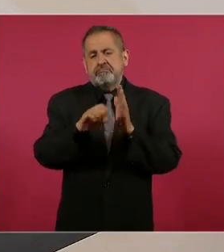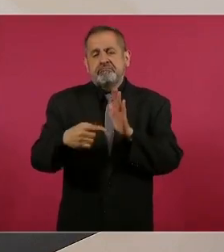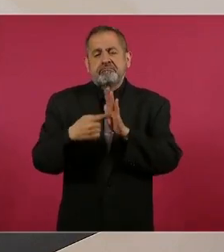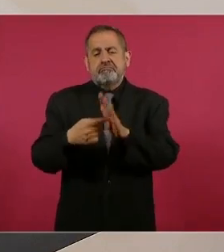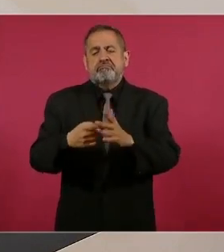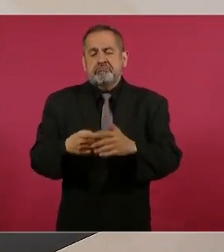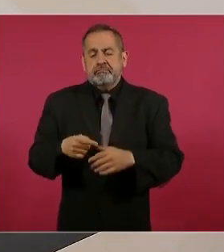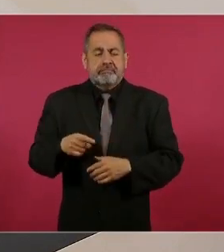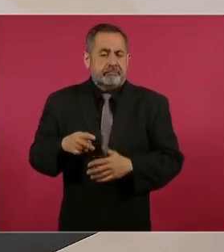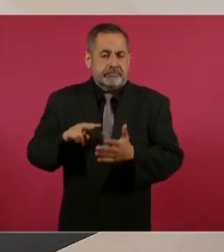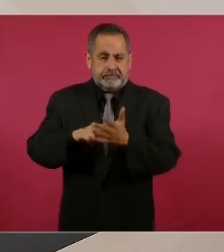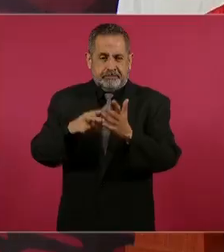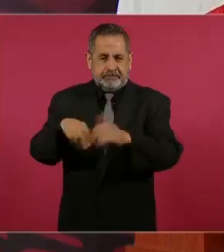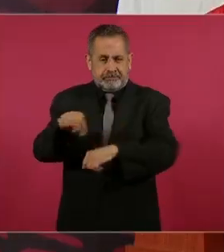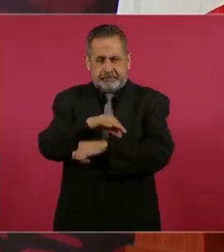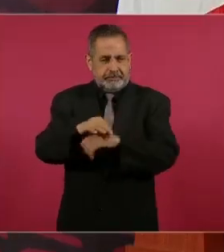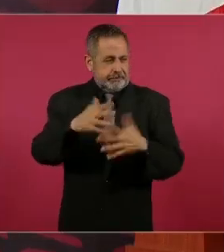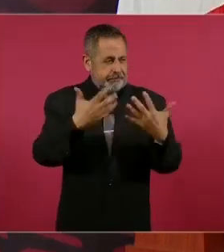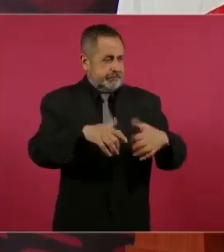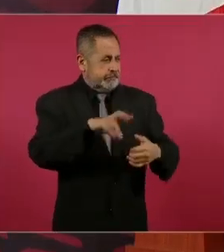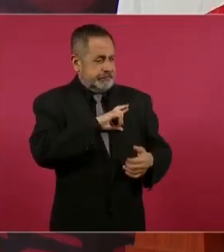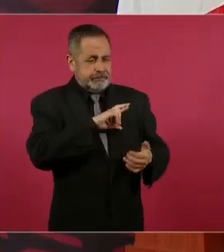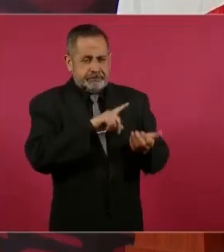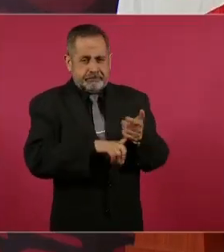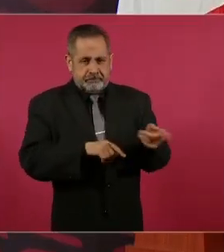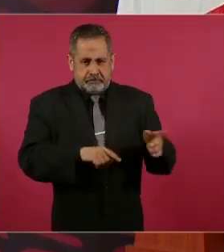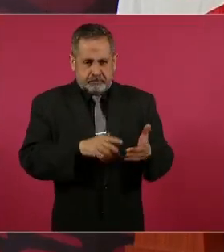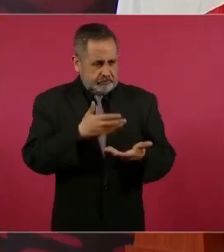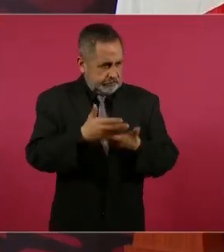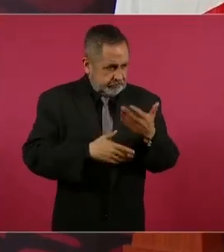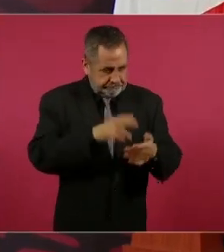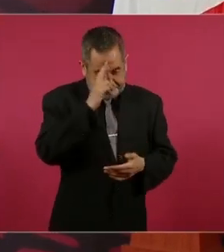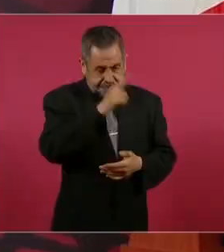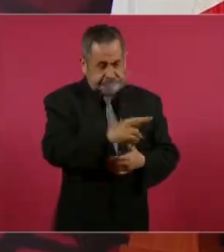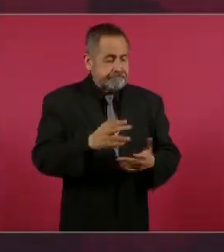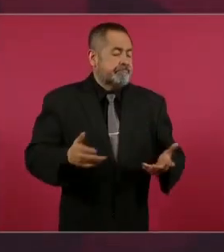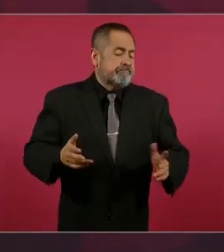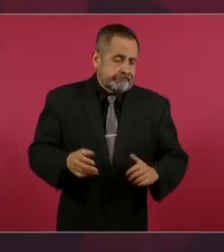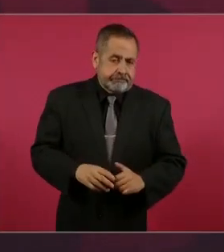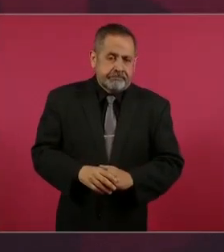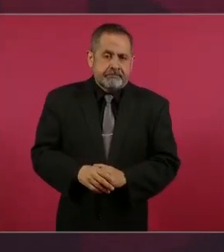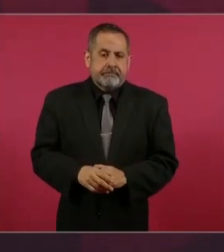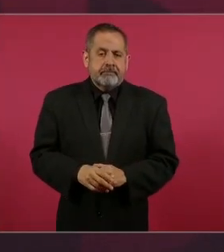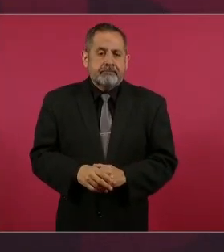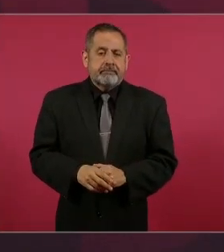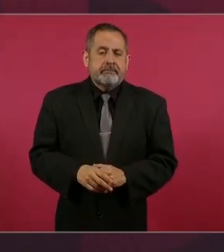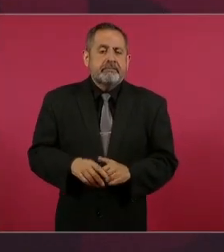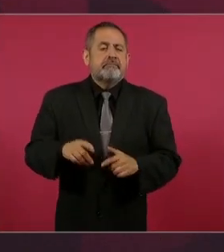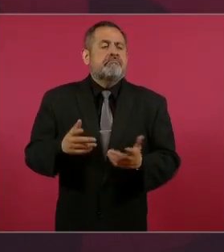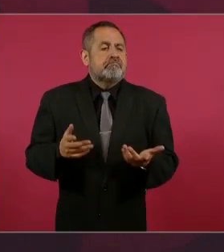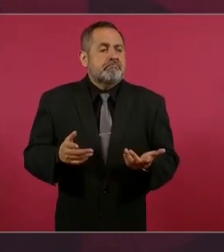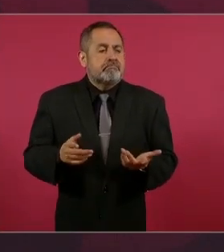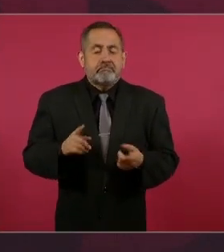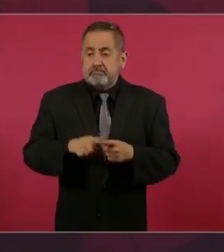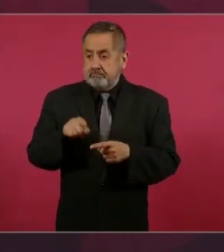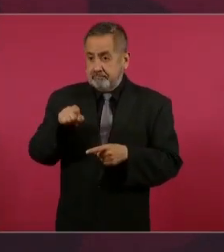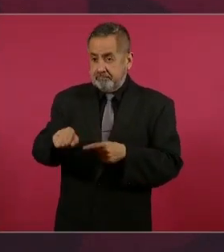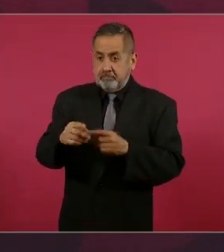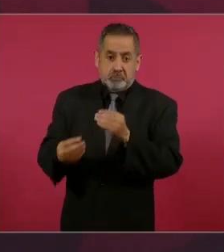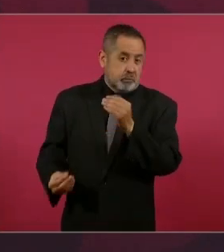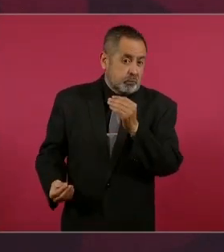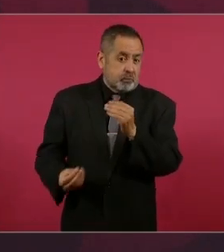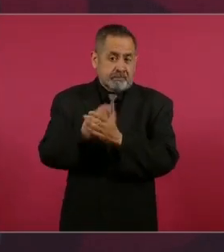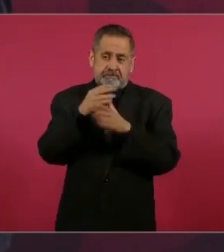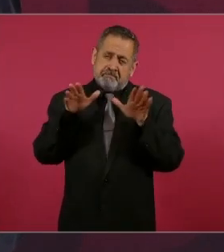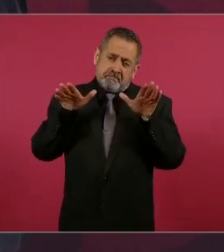los ingenieros, a las empresas constructoras, con todo respeto, ¿quién hace un aeropuerto